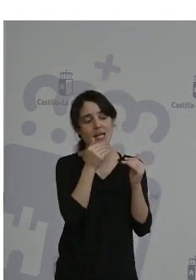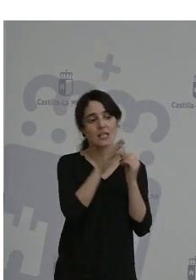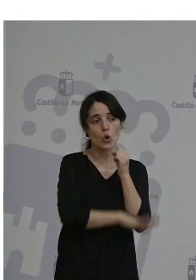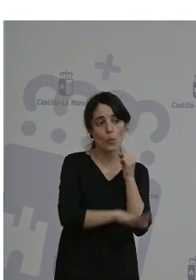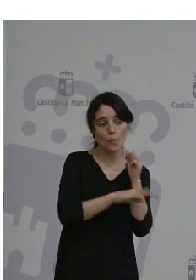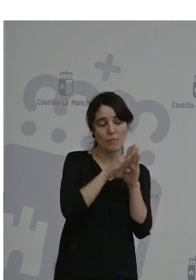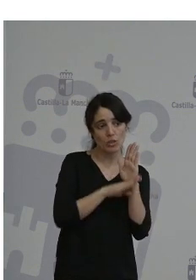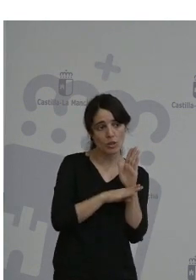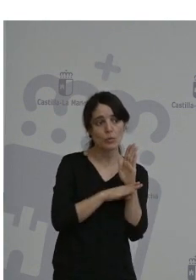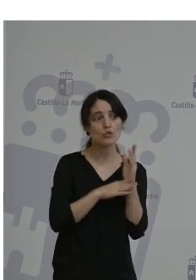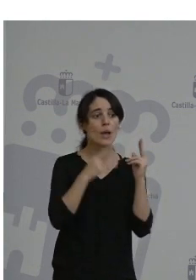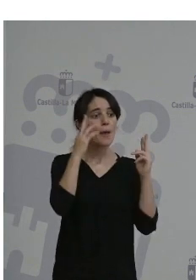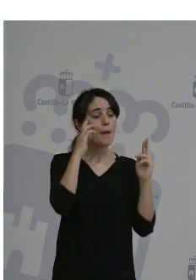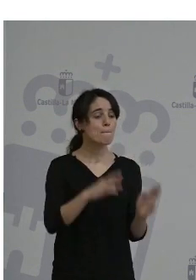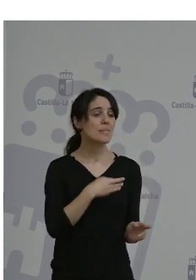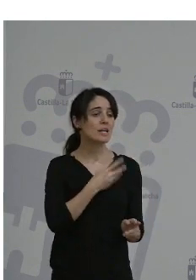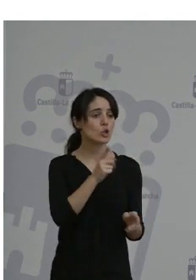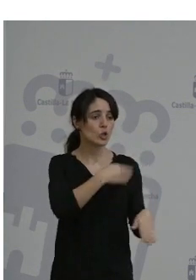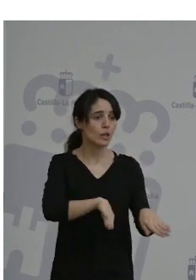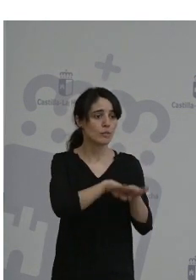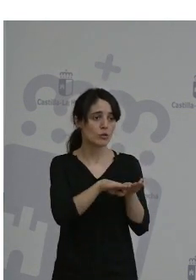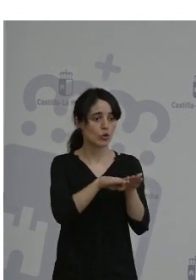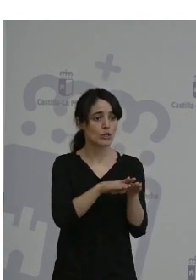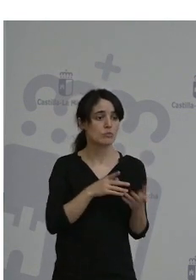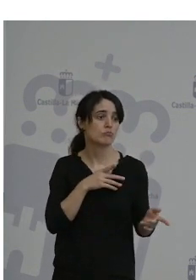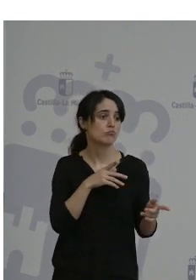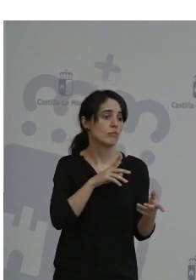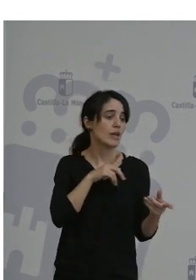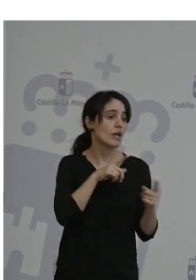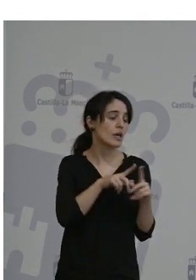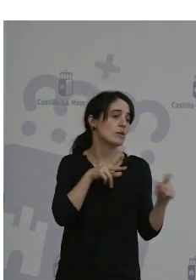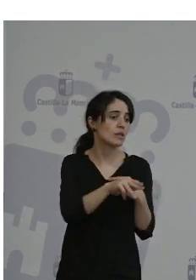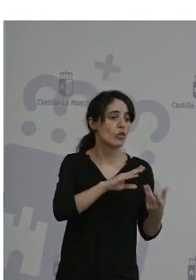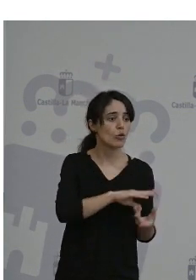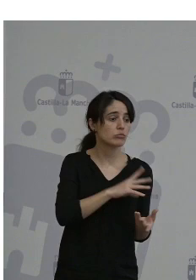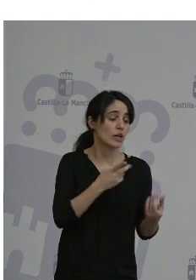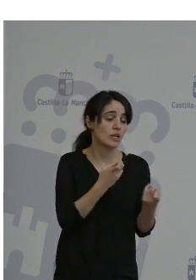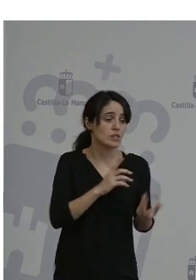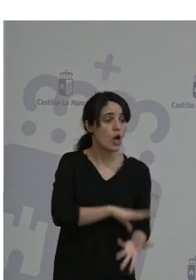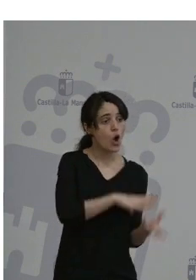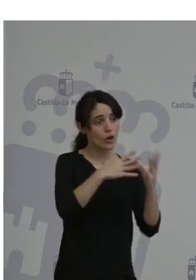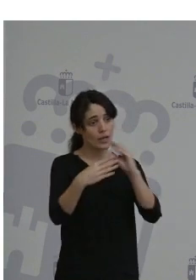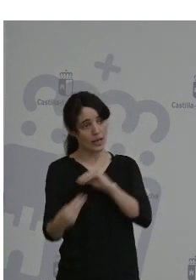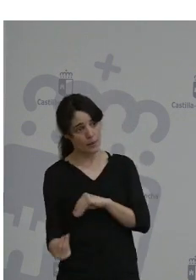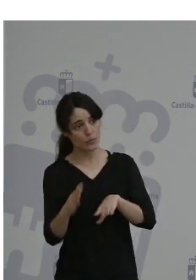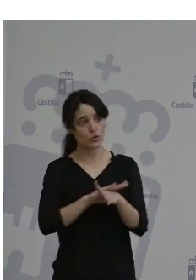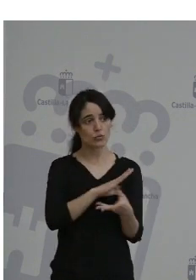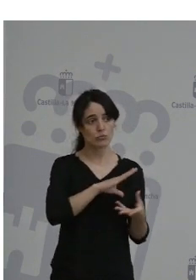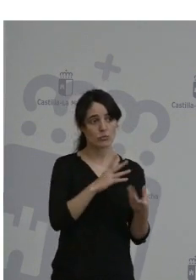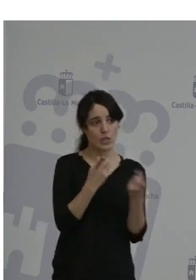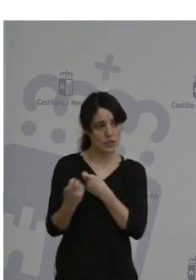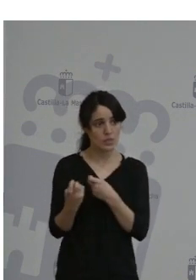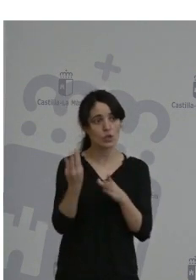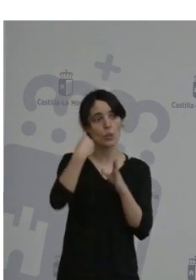removiendo los obstáculos que impidan la participación real y efectiva consagrada en el artículo 9.2 de nuestro texto constitucional.